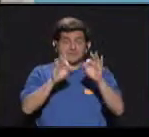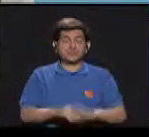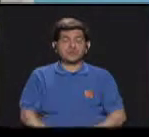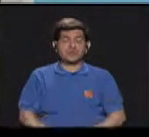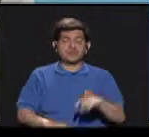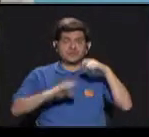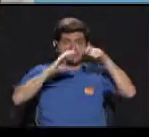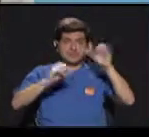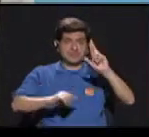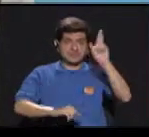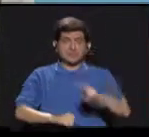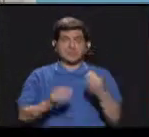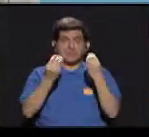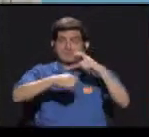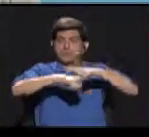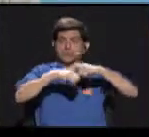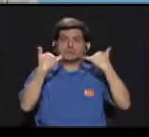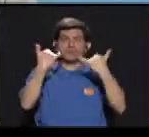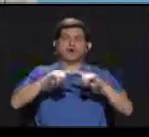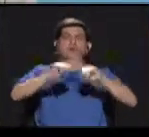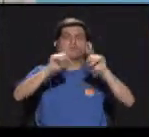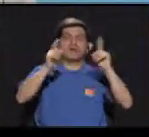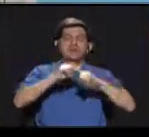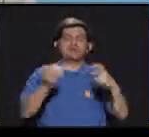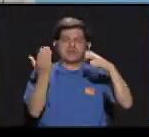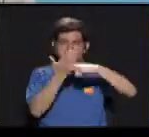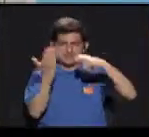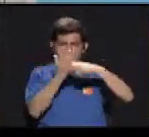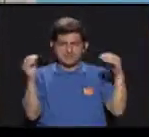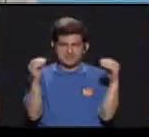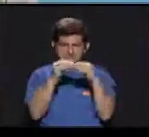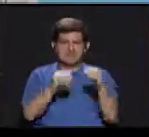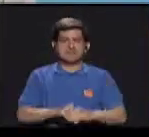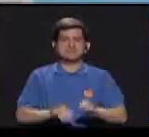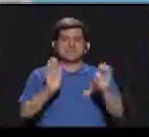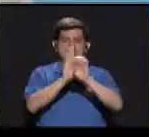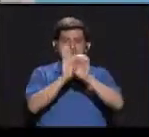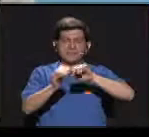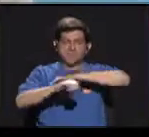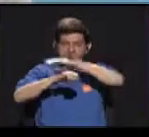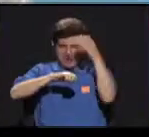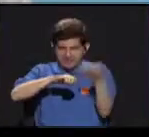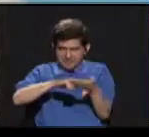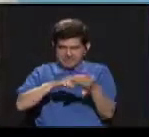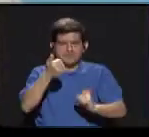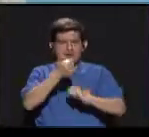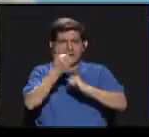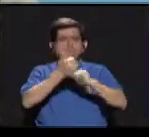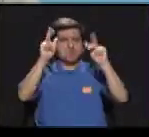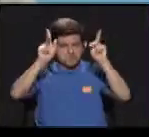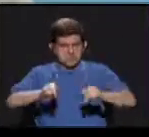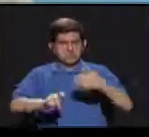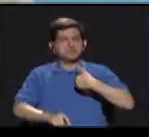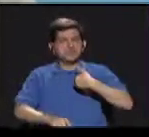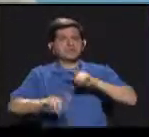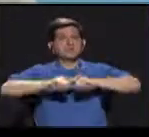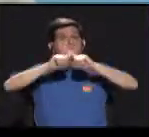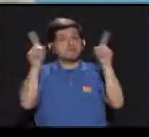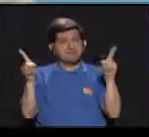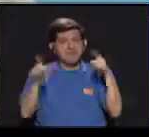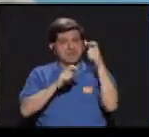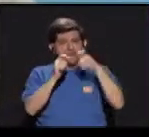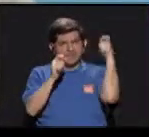cine costarricense. Ahora hay otras como Gestación y otras que han logrado importante apoyo del público.